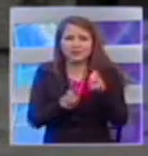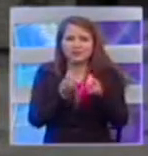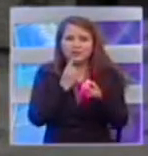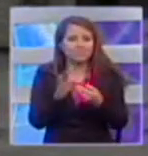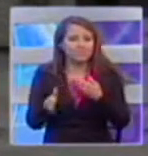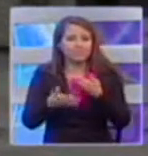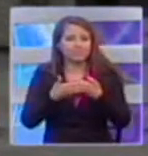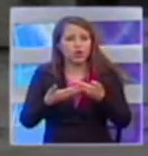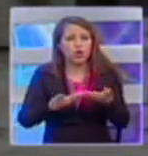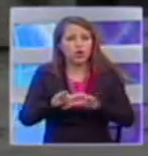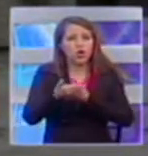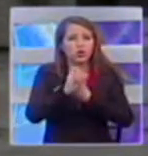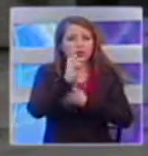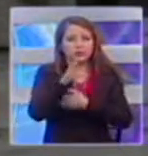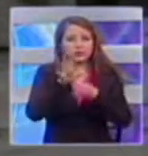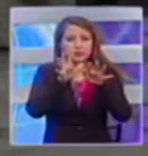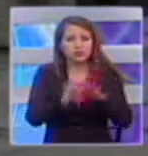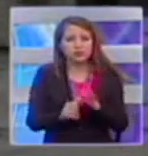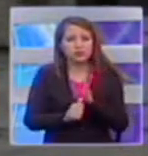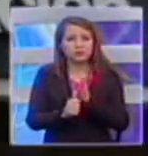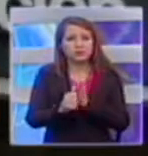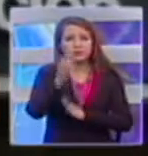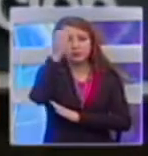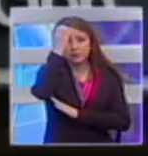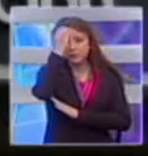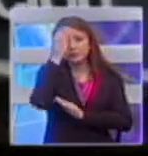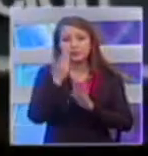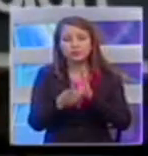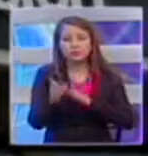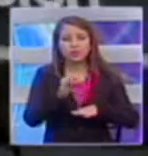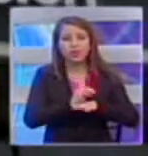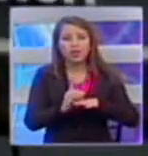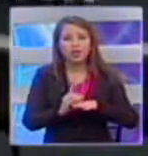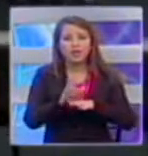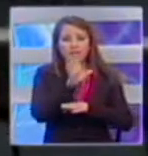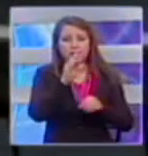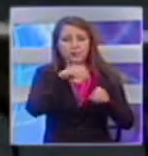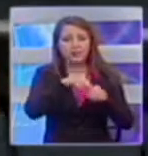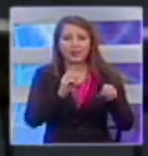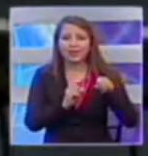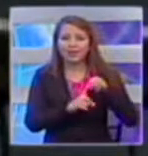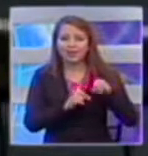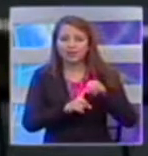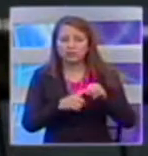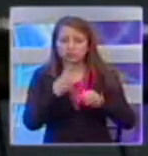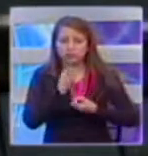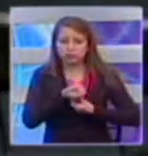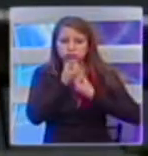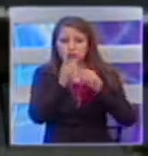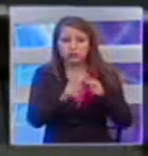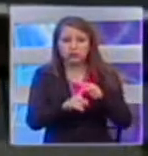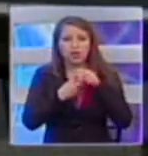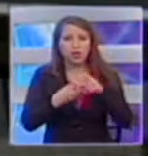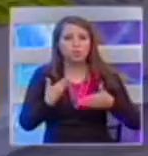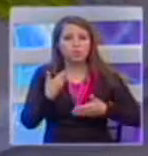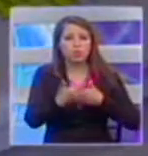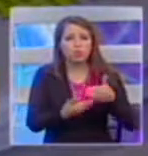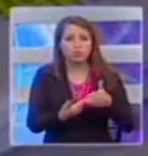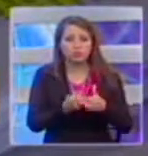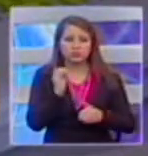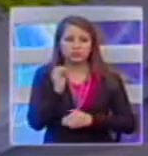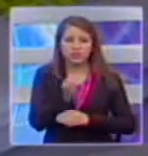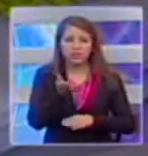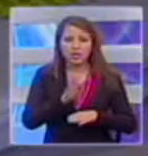oficio que confirma del subsecretario del Ministerio de Educación para el Distrito Metropolitano de Quito, les comunicó el inicio del proceso